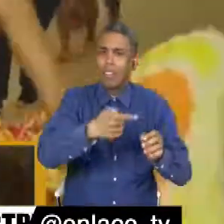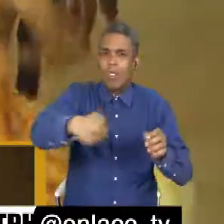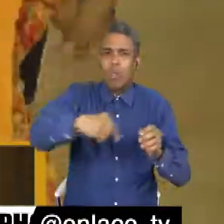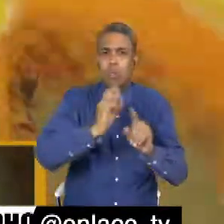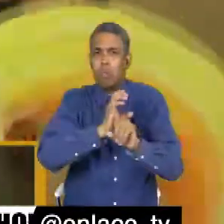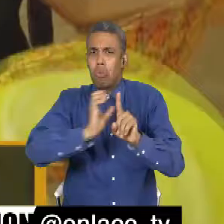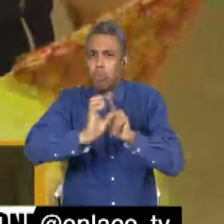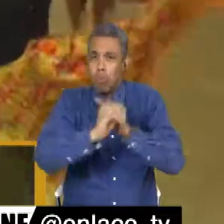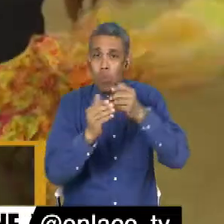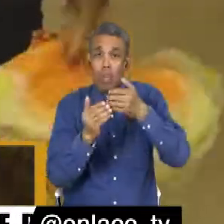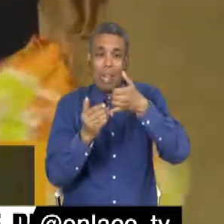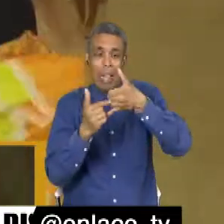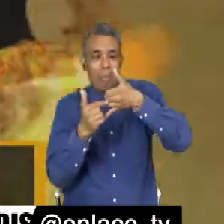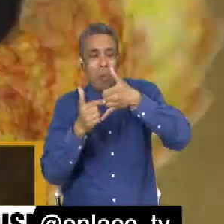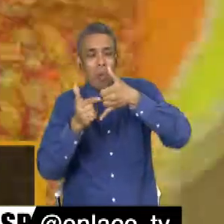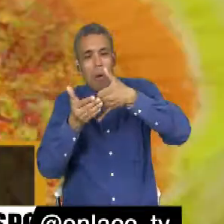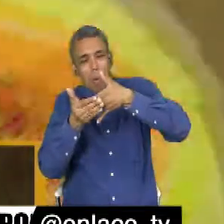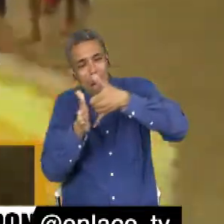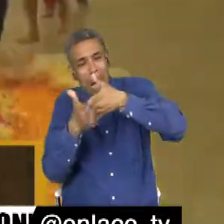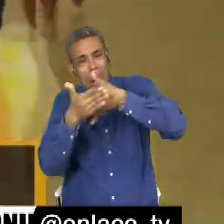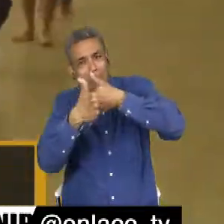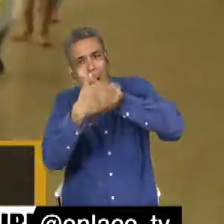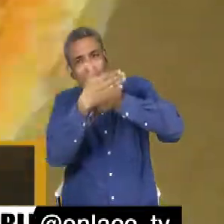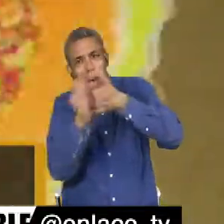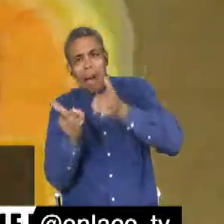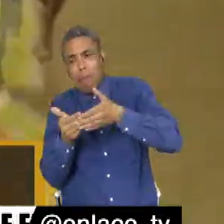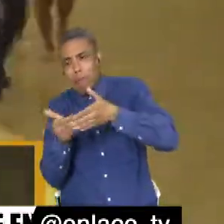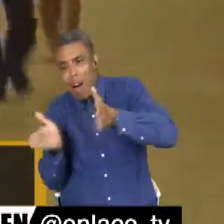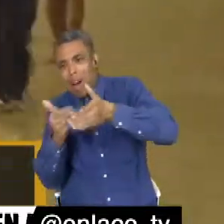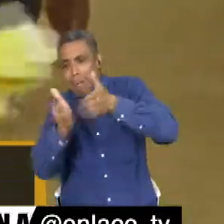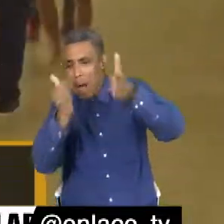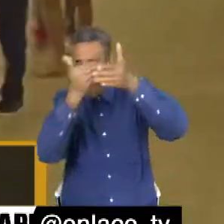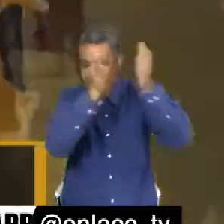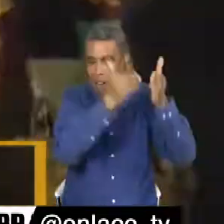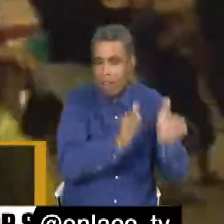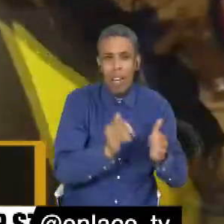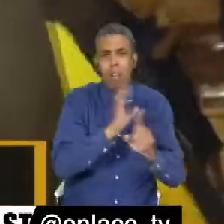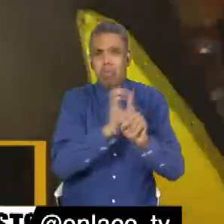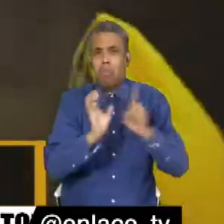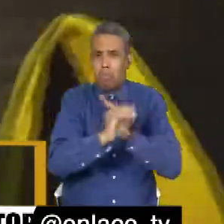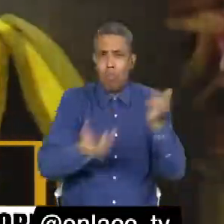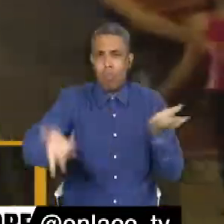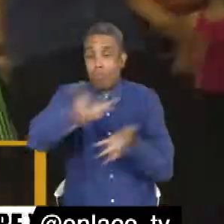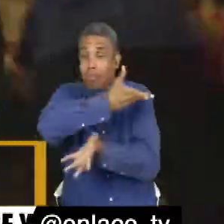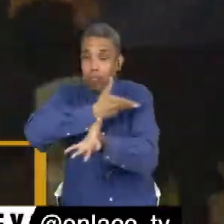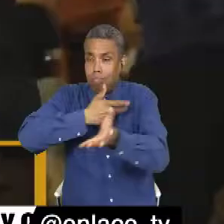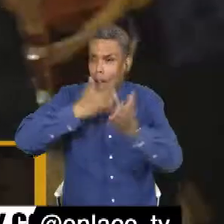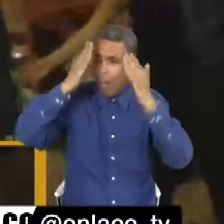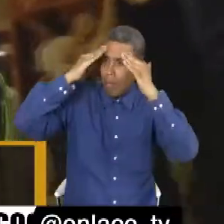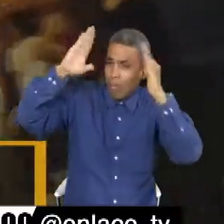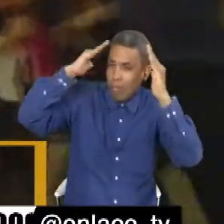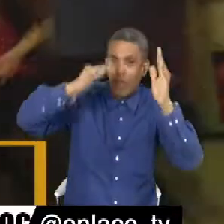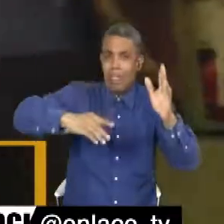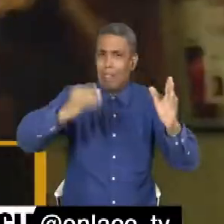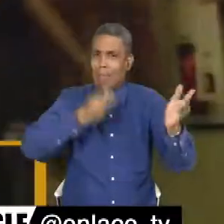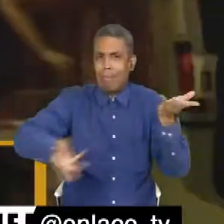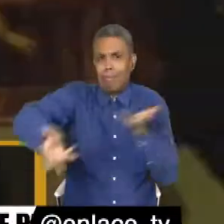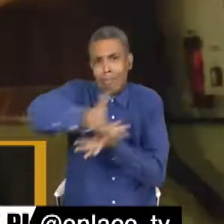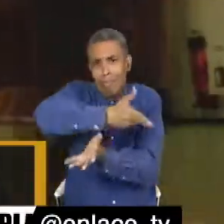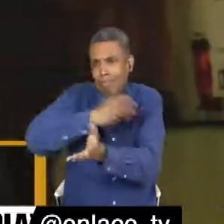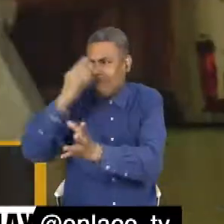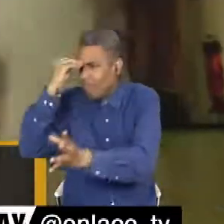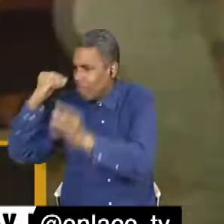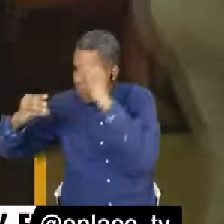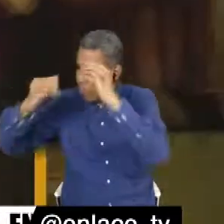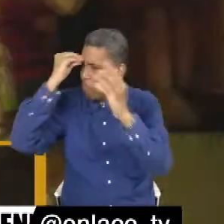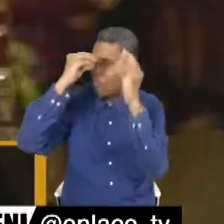de otros departamentos, a que conozcan y tengan estos momentos académicos de intercambio, a que se pueda el